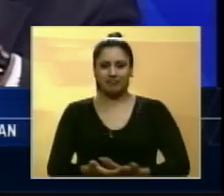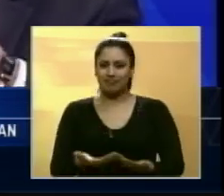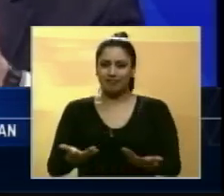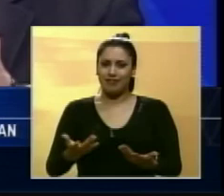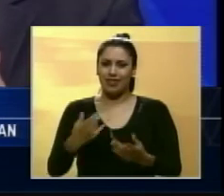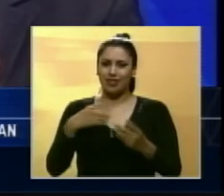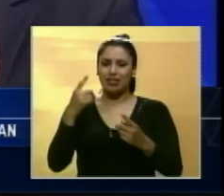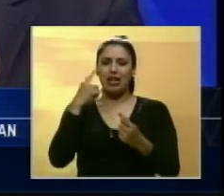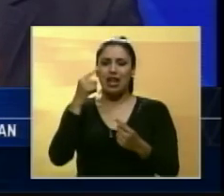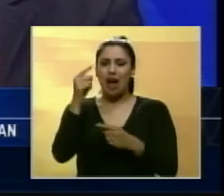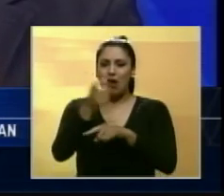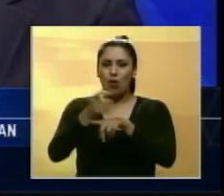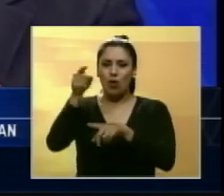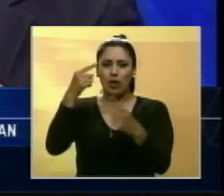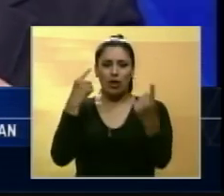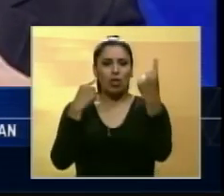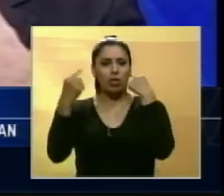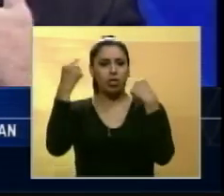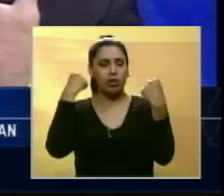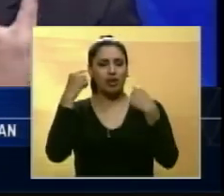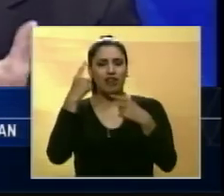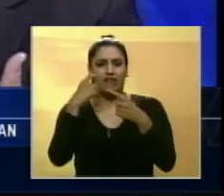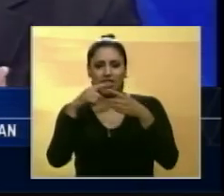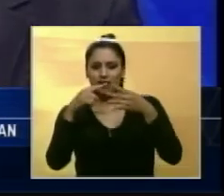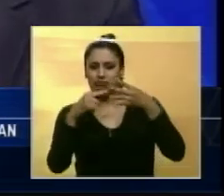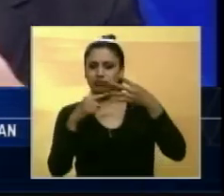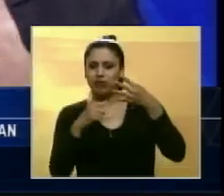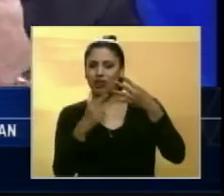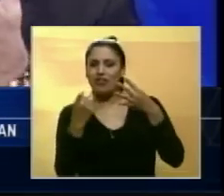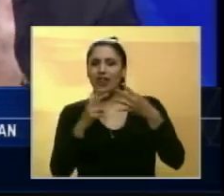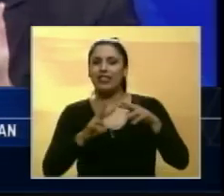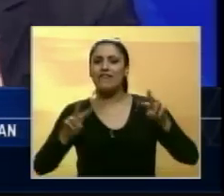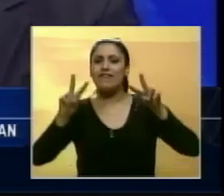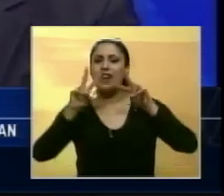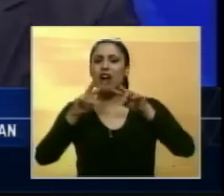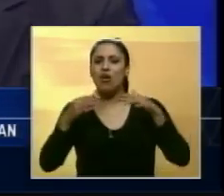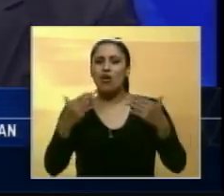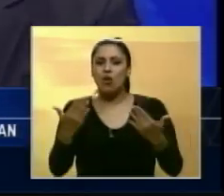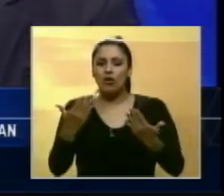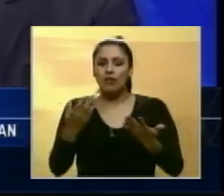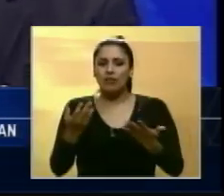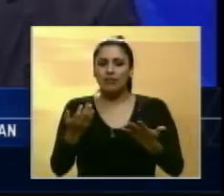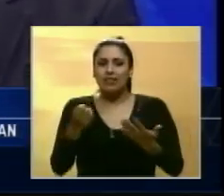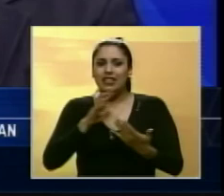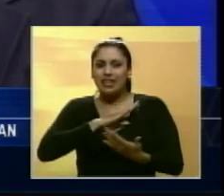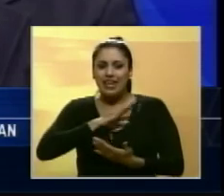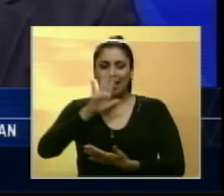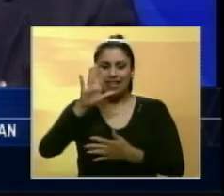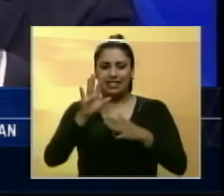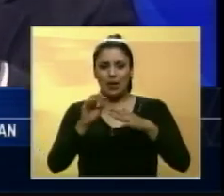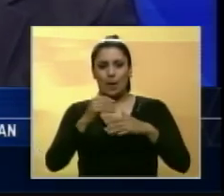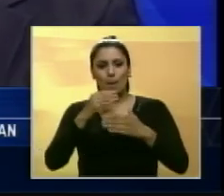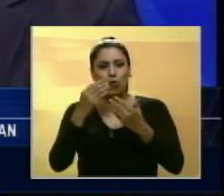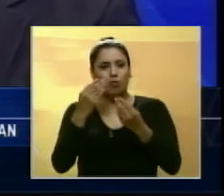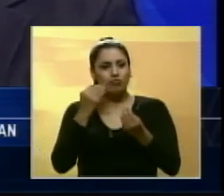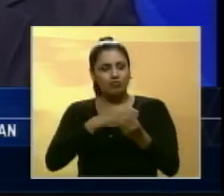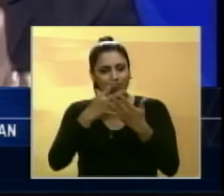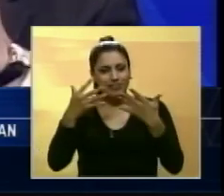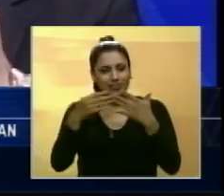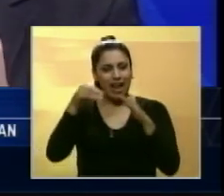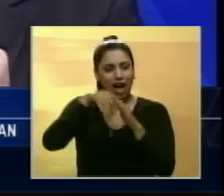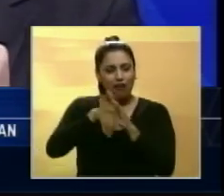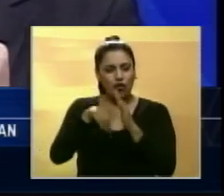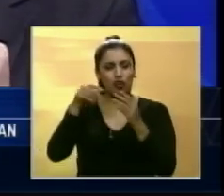está ignorando los otros valores, los otros principios que están fundamentando el contenido de la